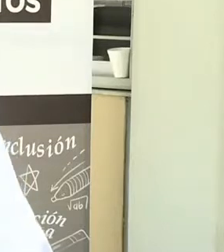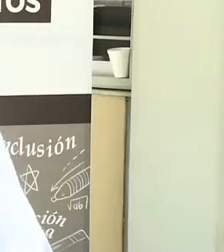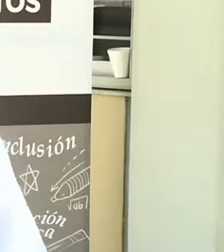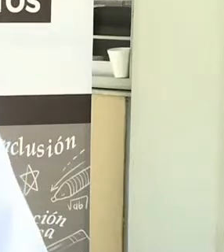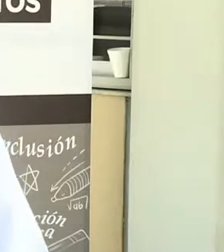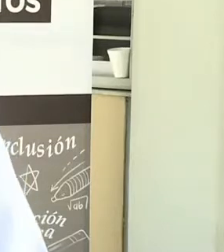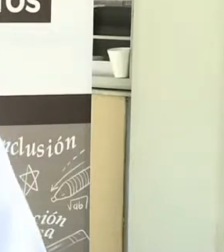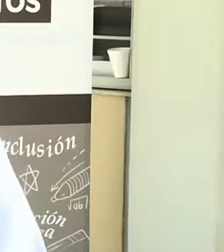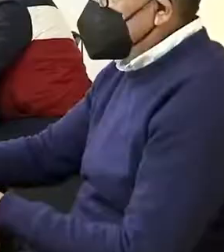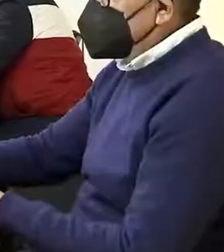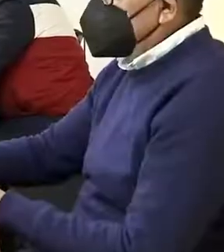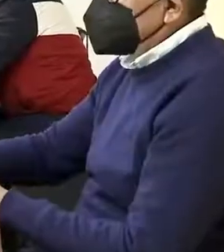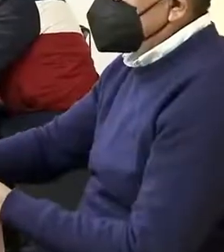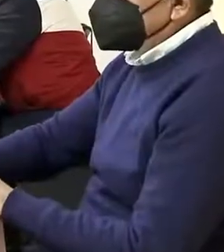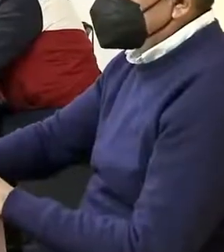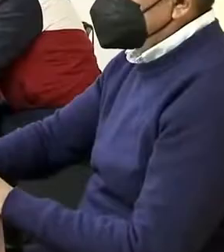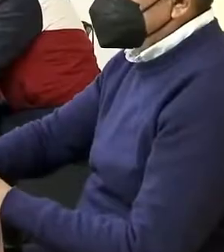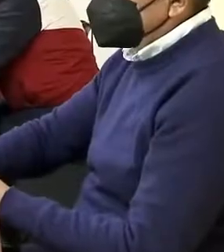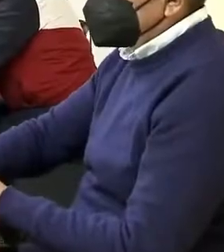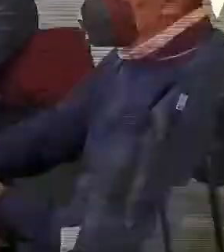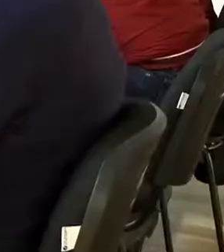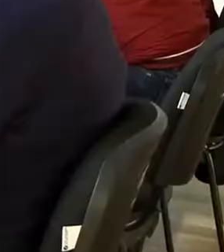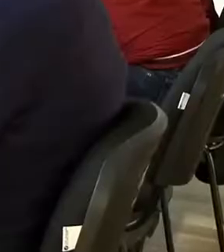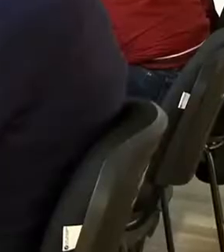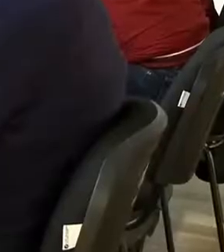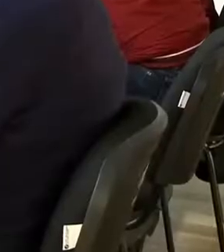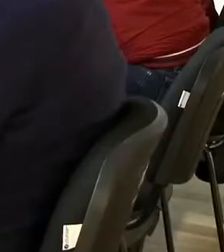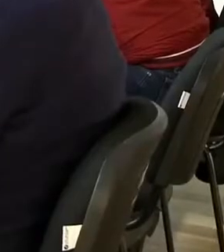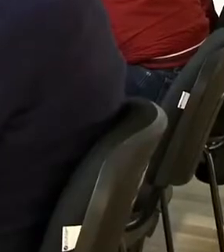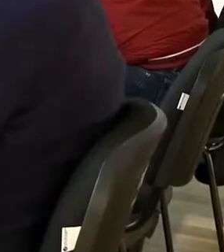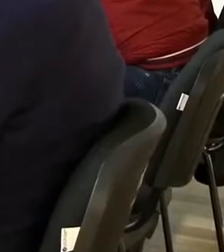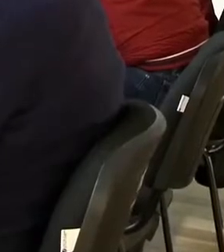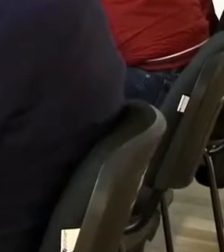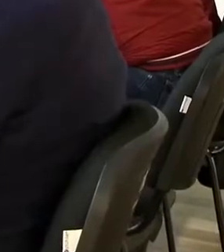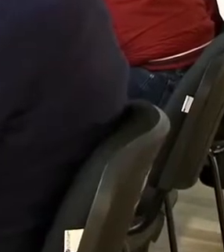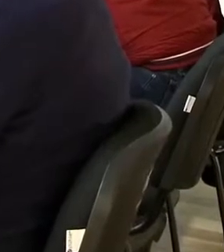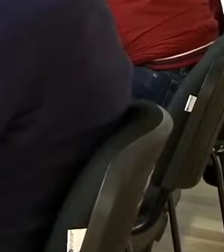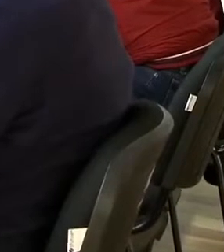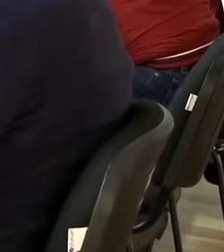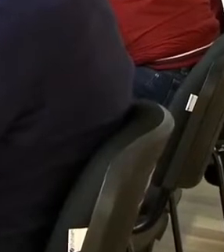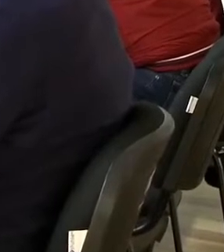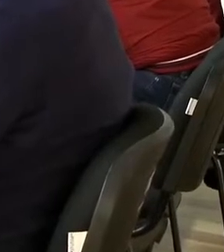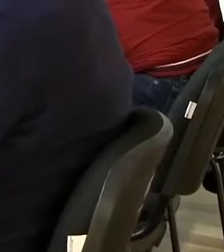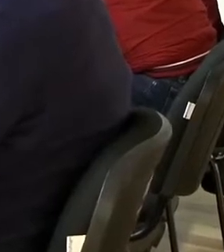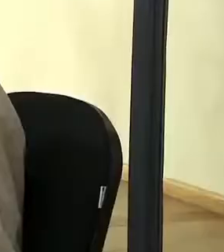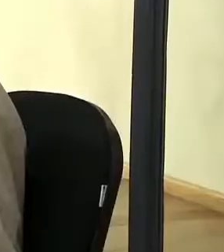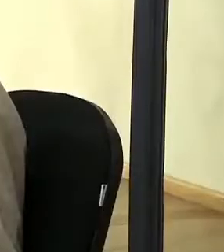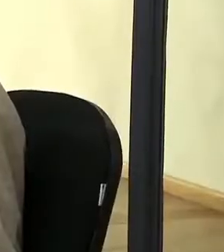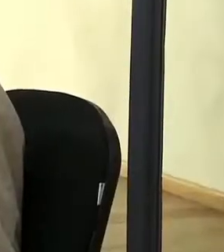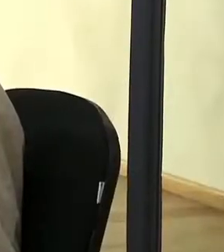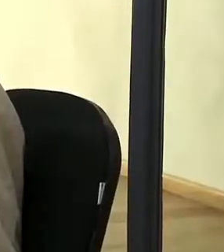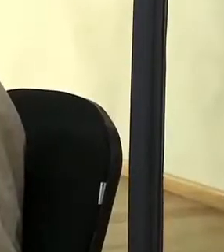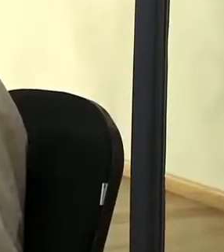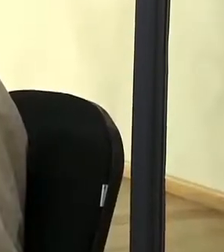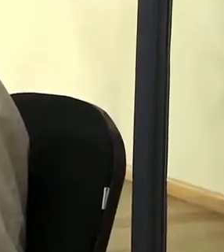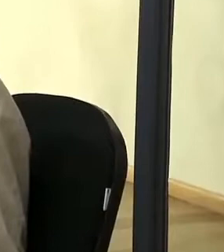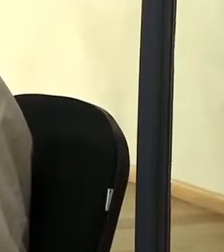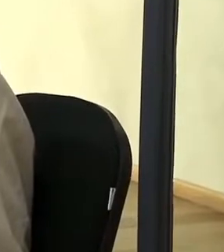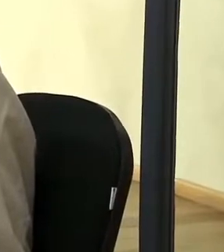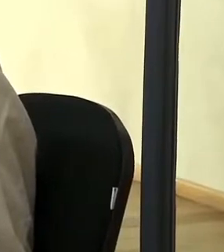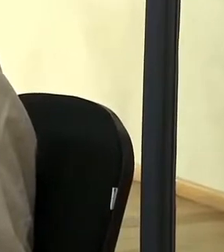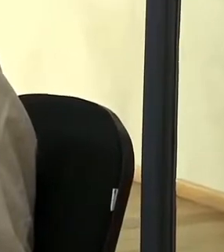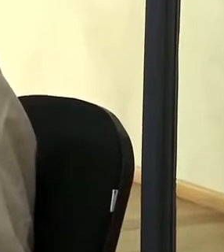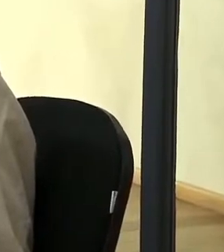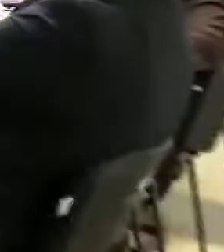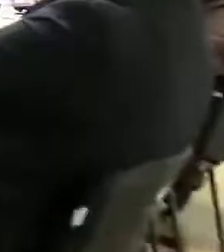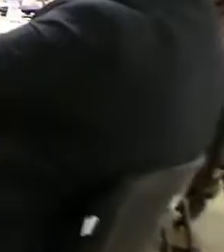nuevo modelo educativo. Del total de participaciones, 39% correspondieron al plan y programas de estudio, 31% a valoraciones generales